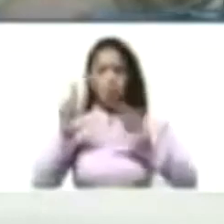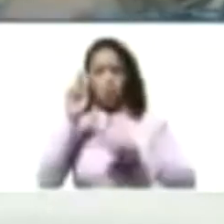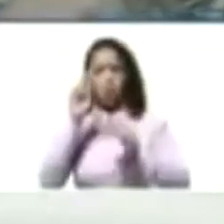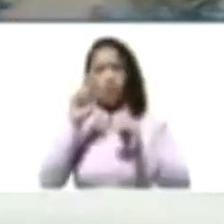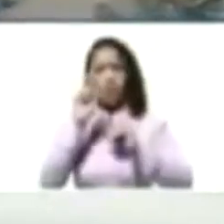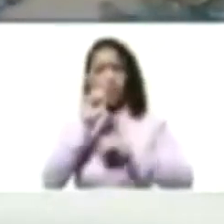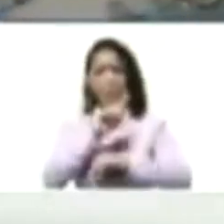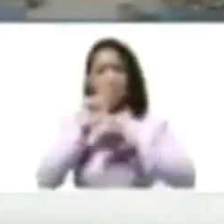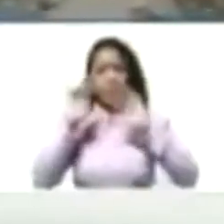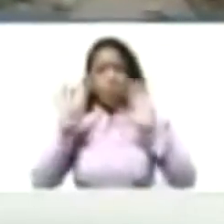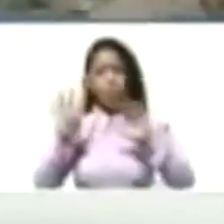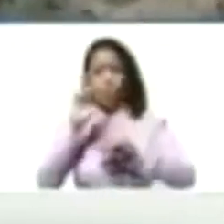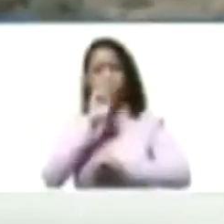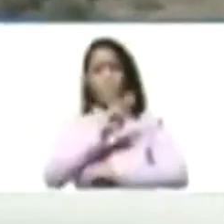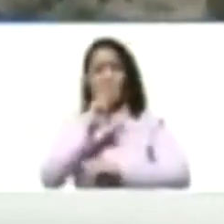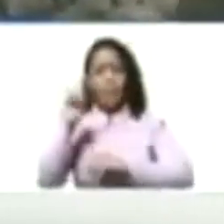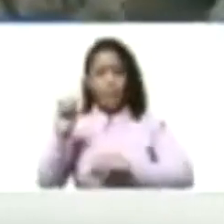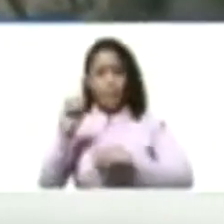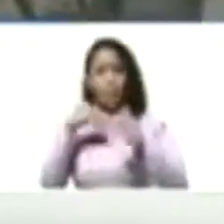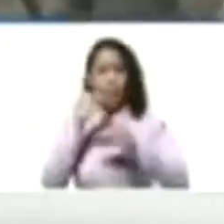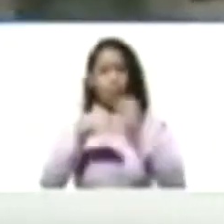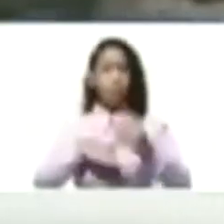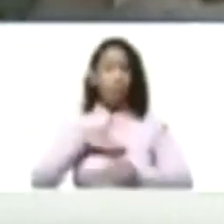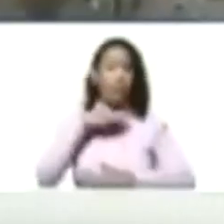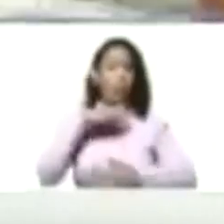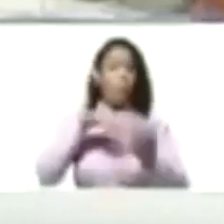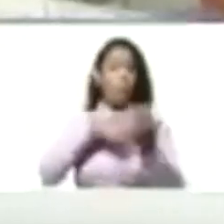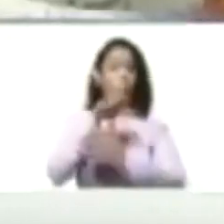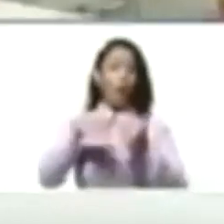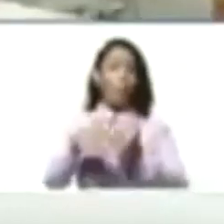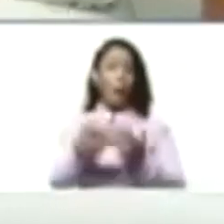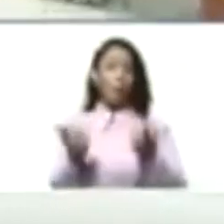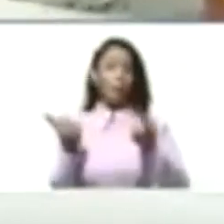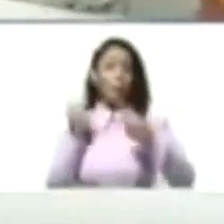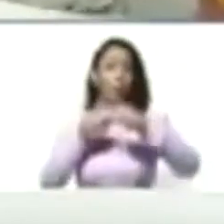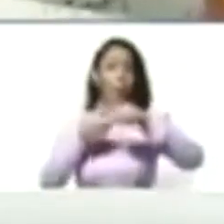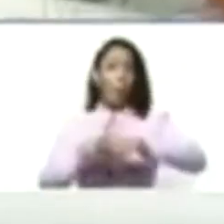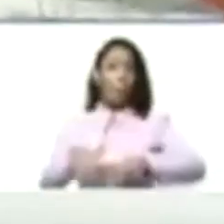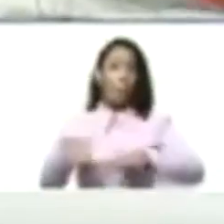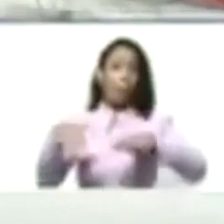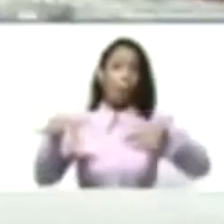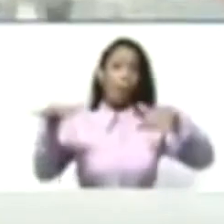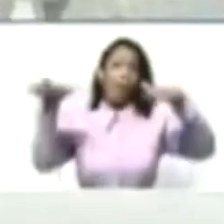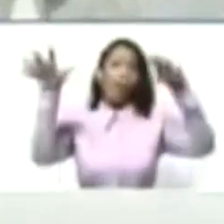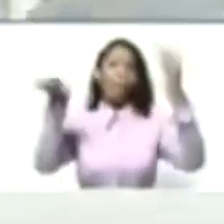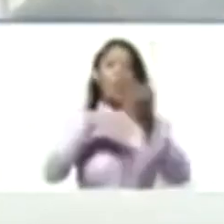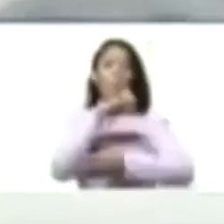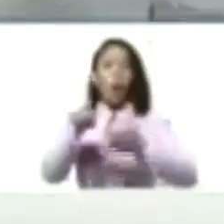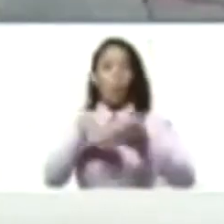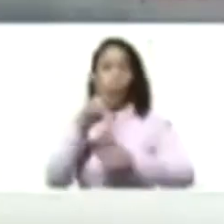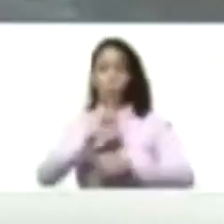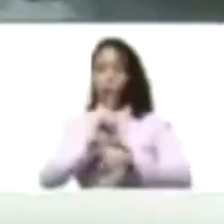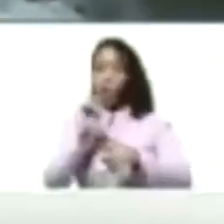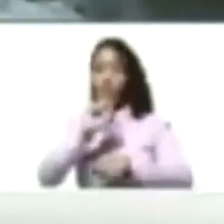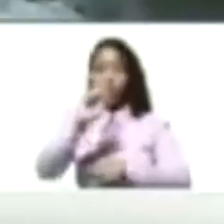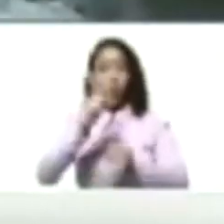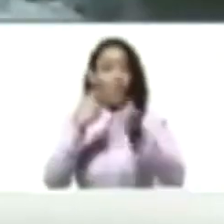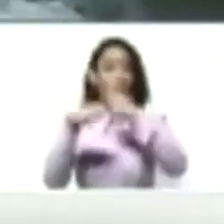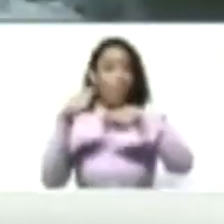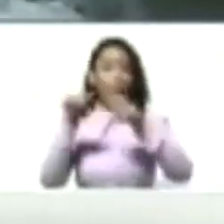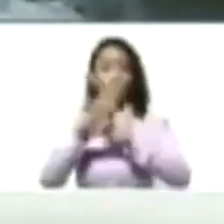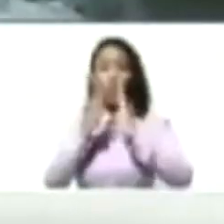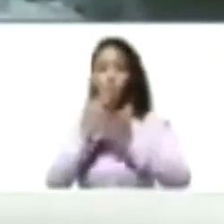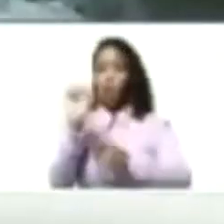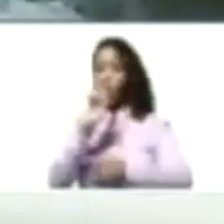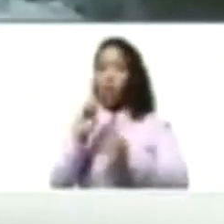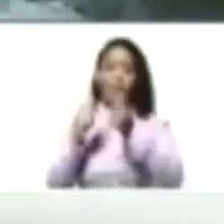hizo un acumulado de problemas, de deficiencias, porque no teníamos, no nos vendía en el mundo, no